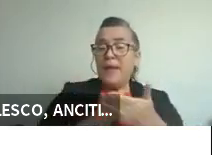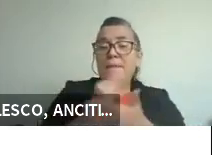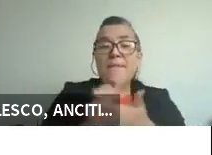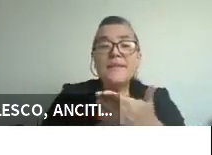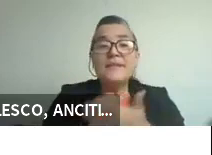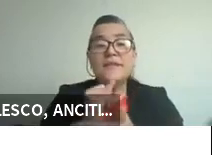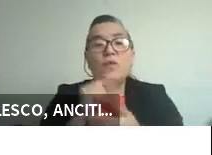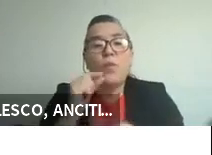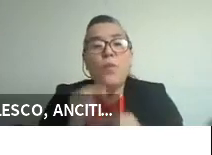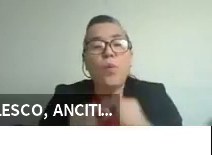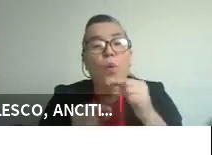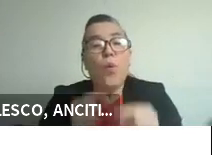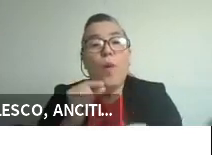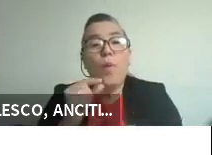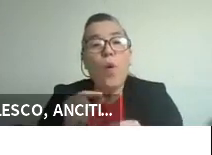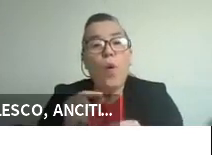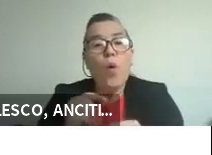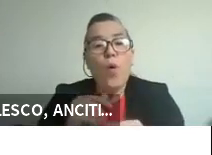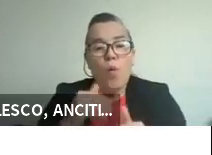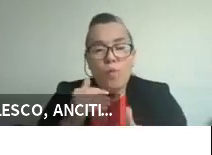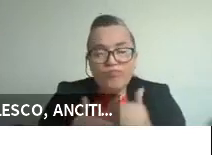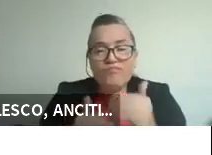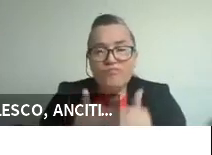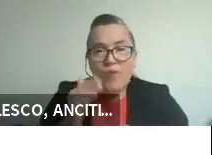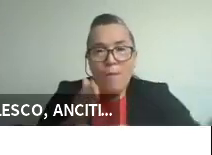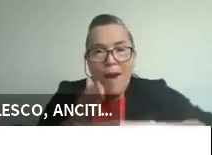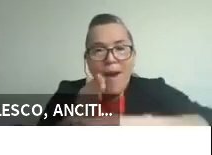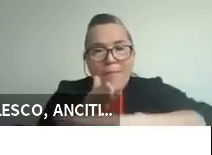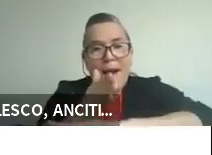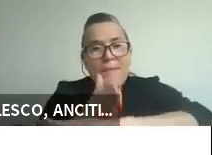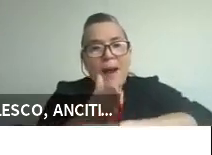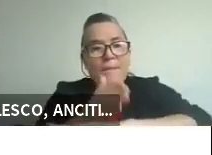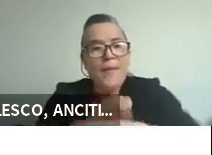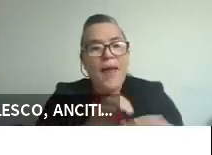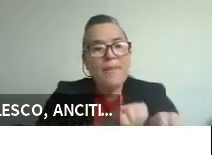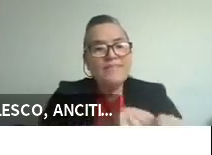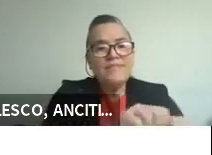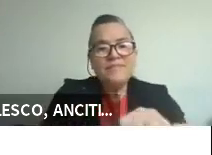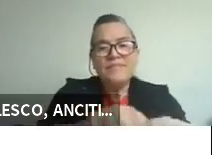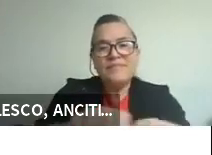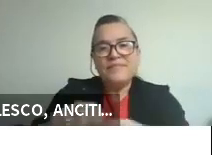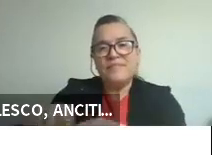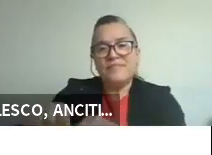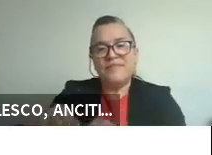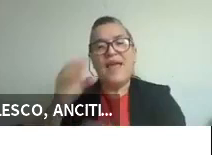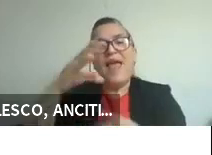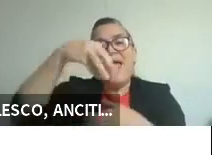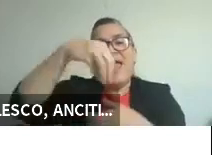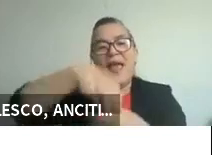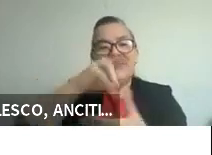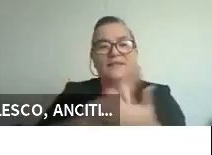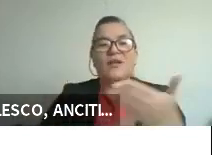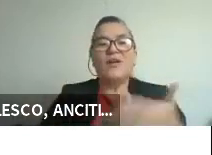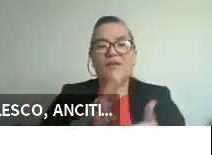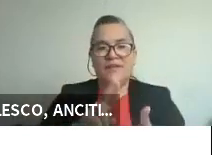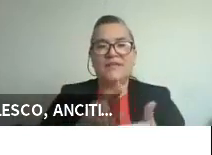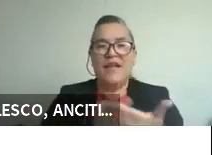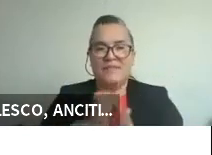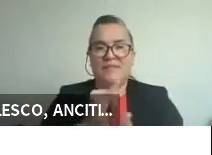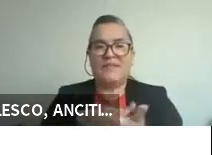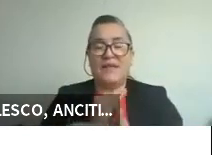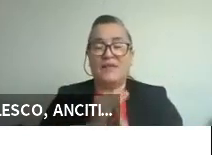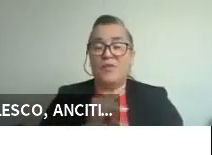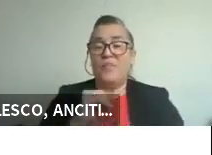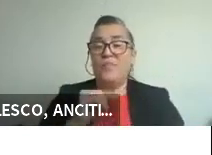poco a poco fue ganando terreno y ocupando espacios y nichos dentro de nuestra universidad en la década de